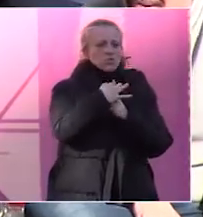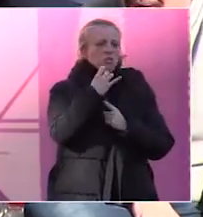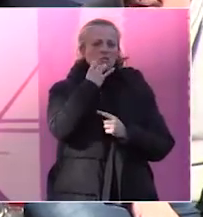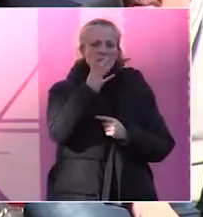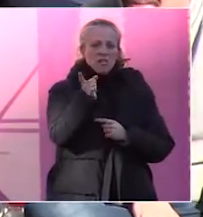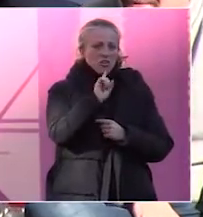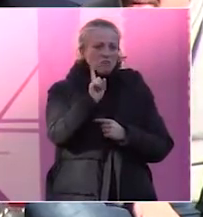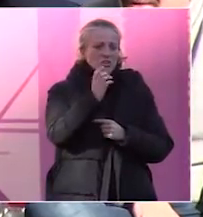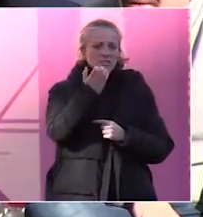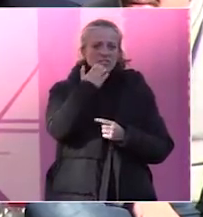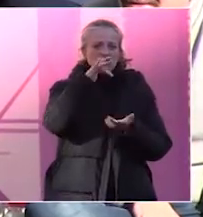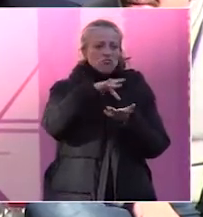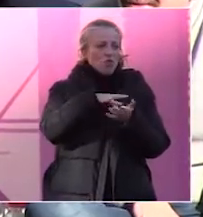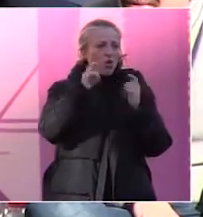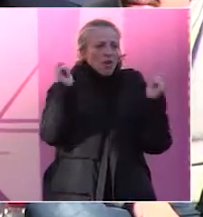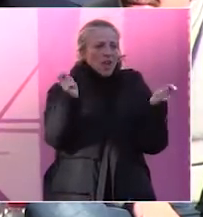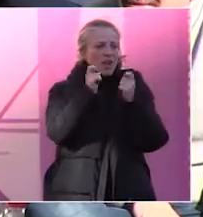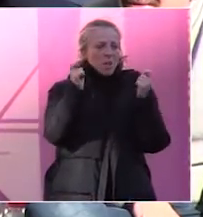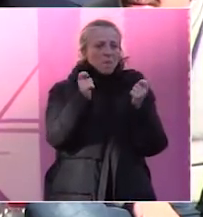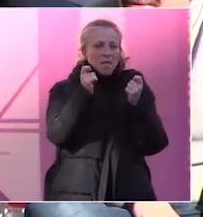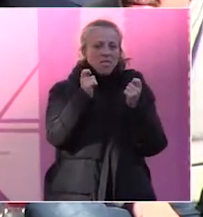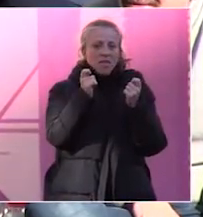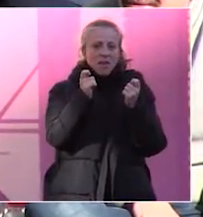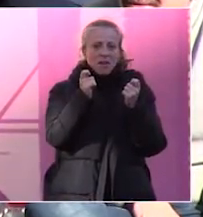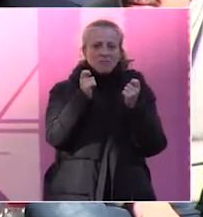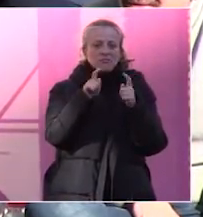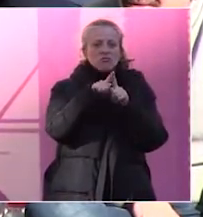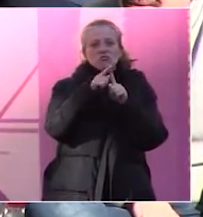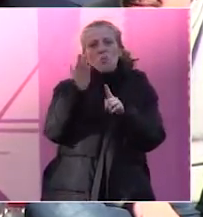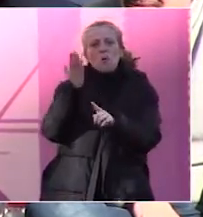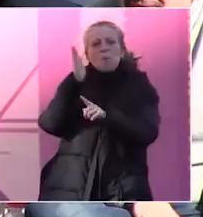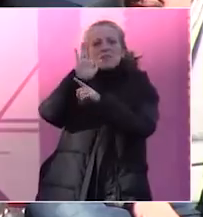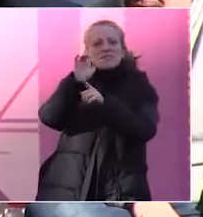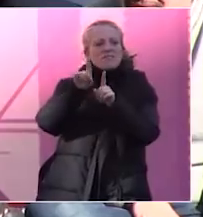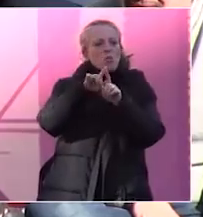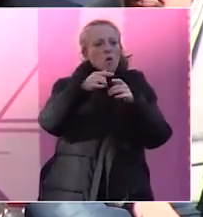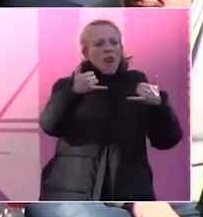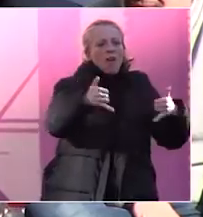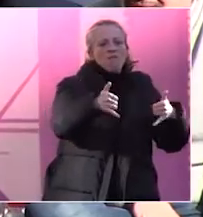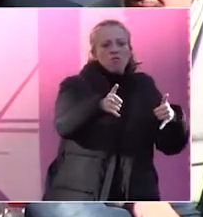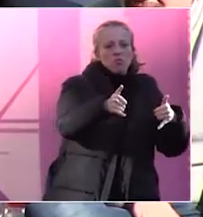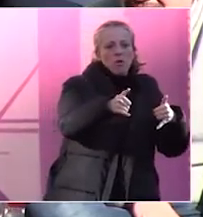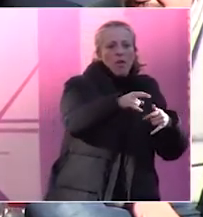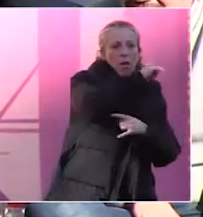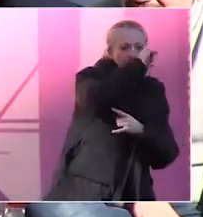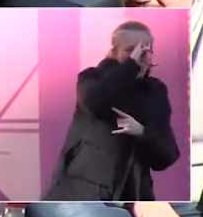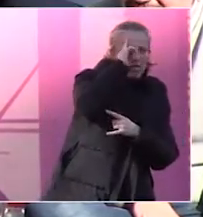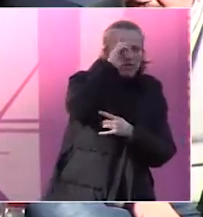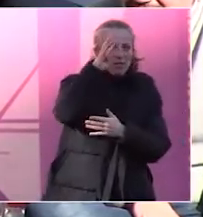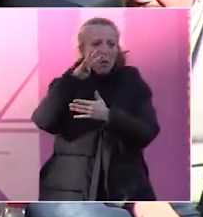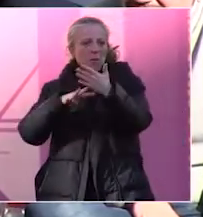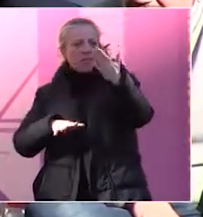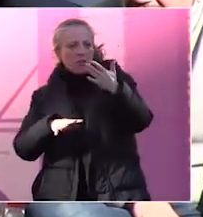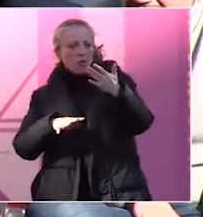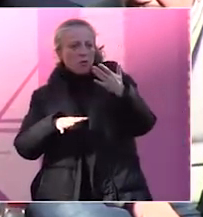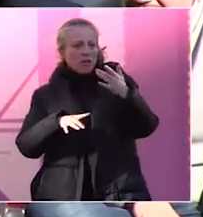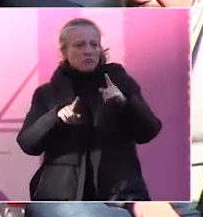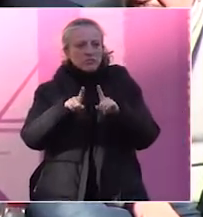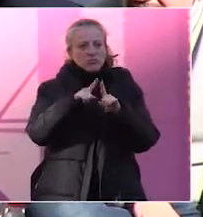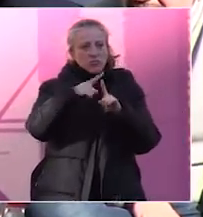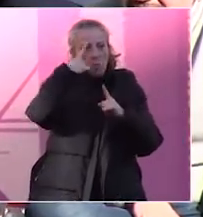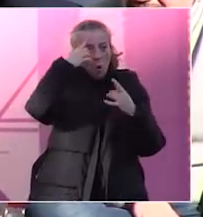Cuando una campaña se presenta como si fuera un partido de fútbol entre el Madrid y el Barça, defender el sentido